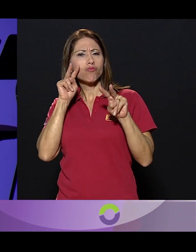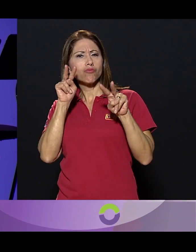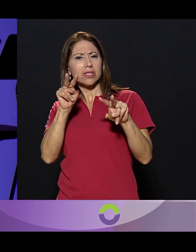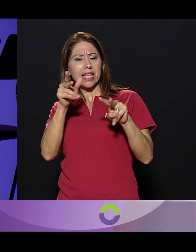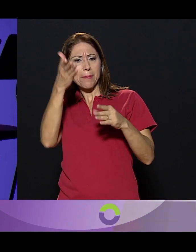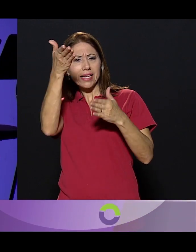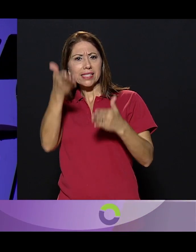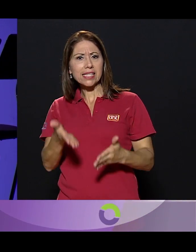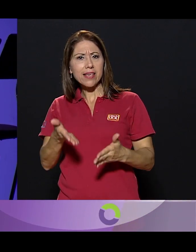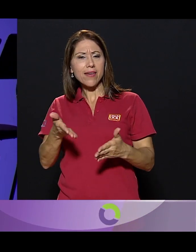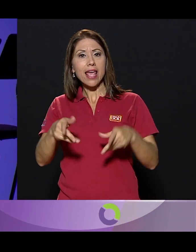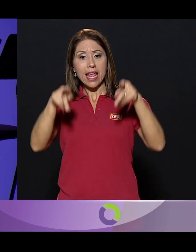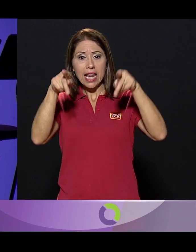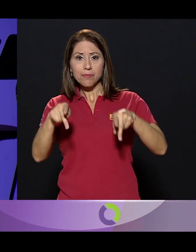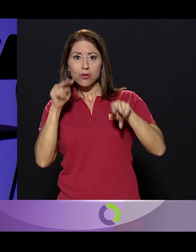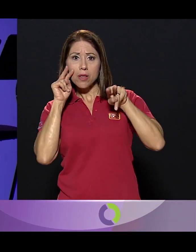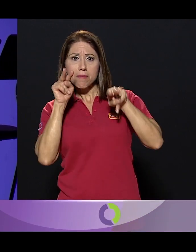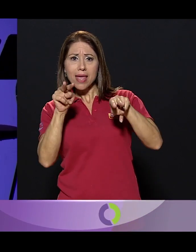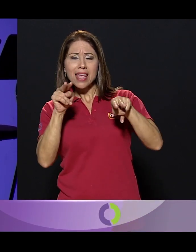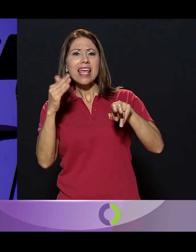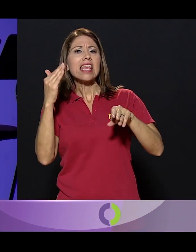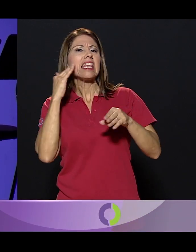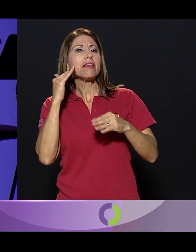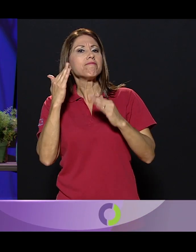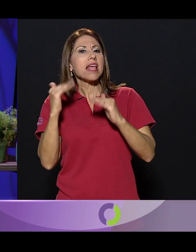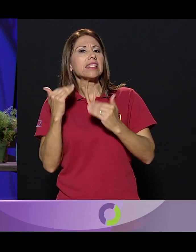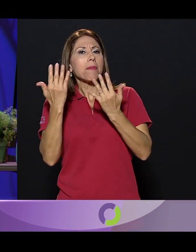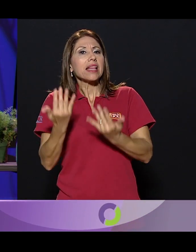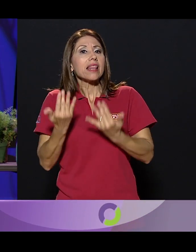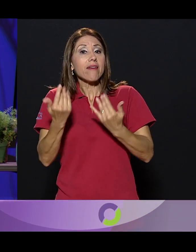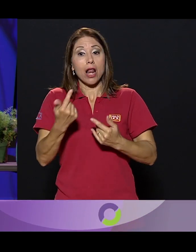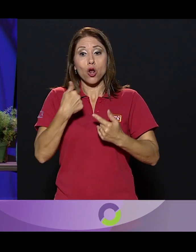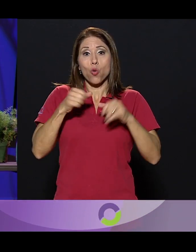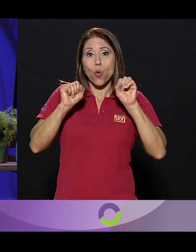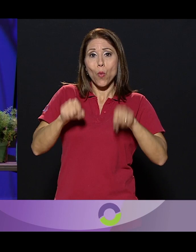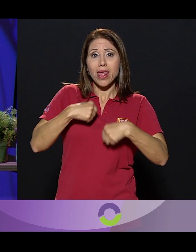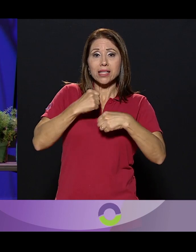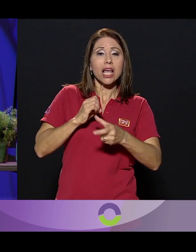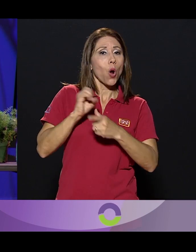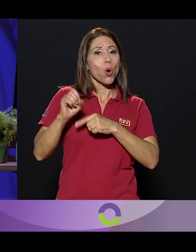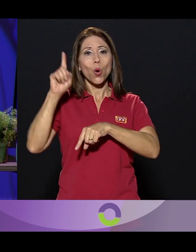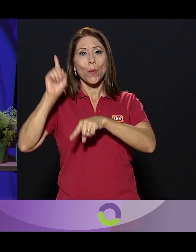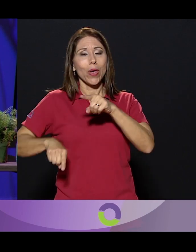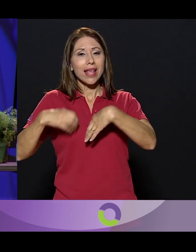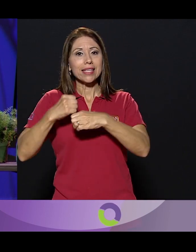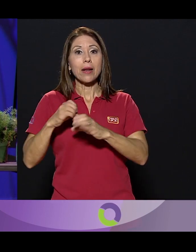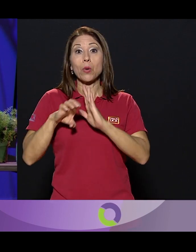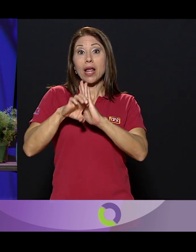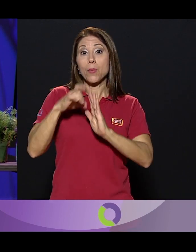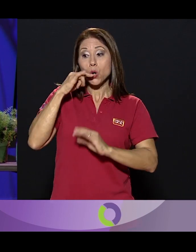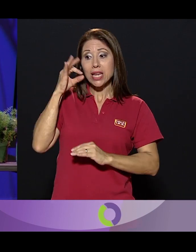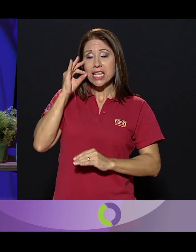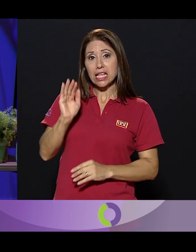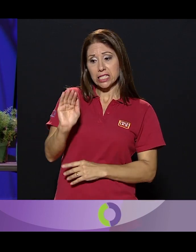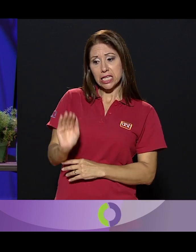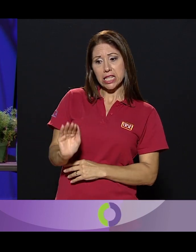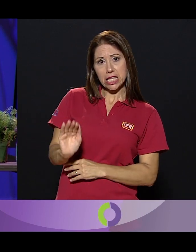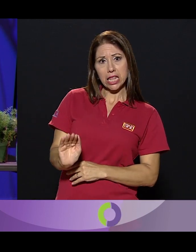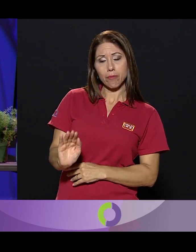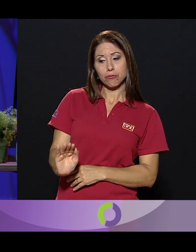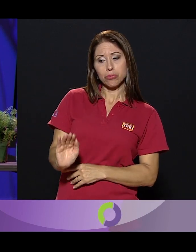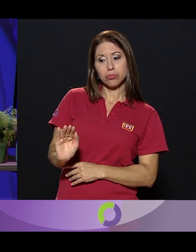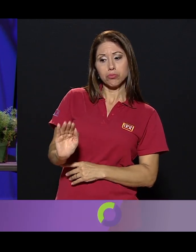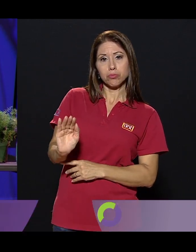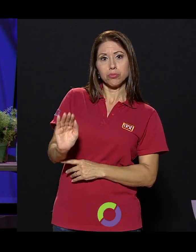y cómo la gente fija expectativas de lo que uno puede o no puede hacer. O sea, una chiquitita que está creciendo,